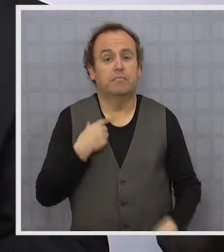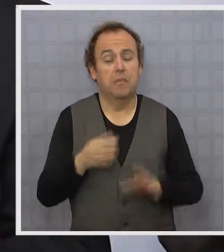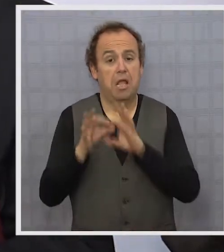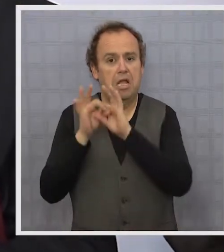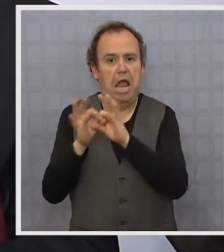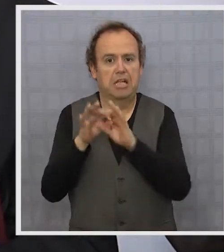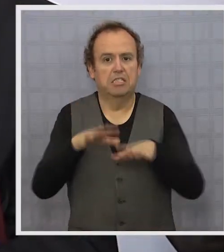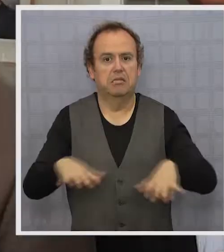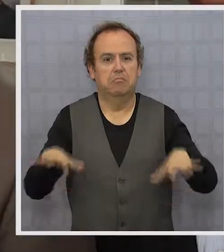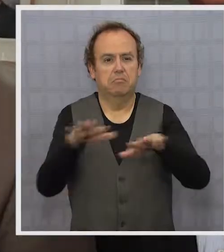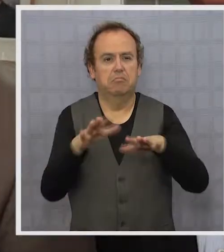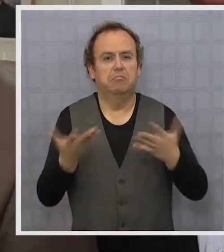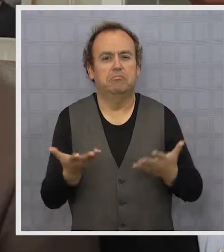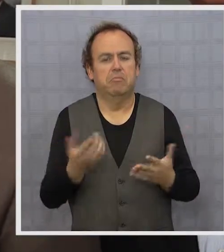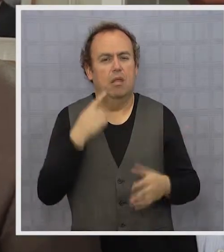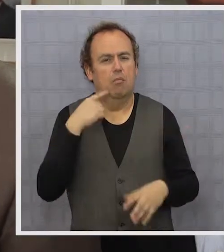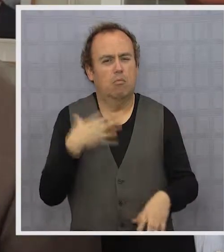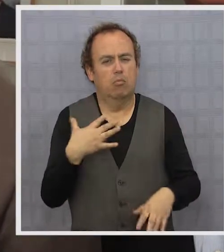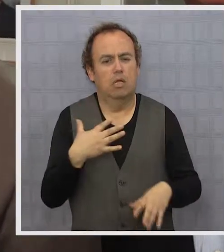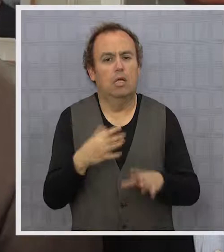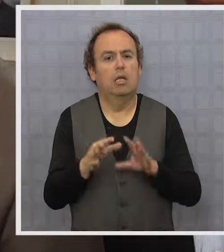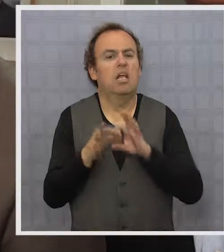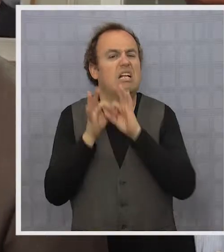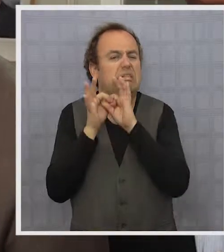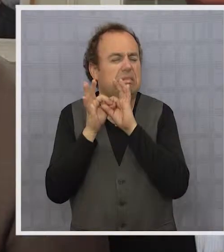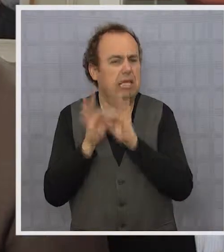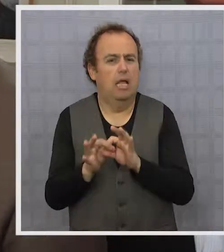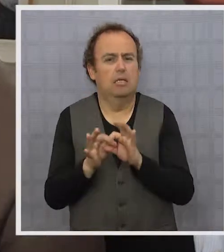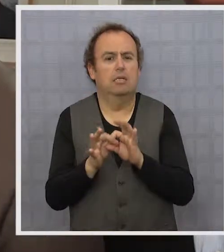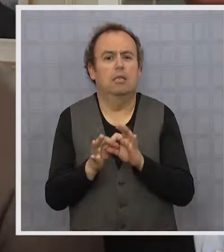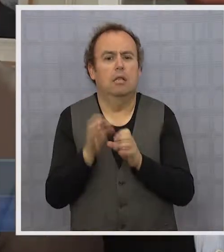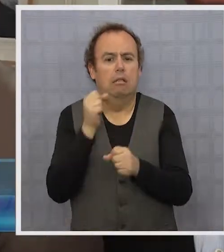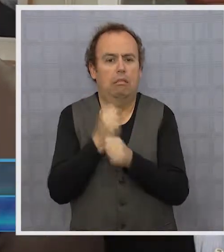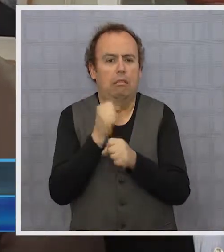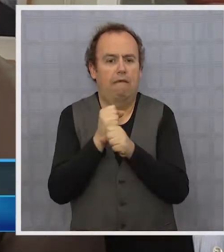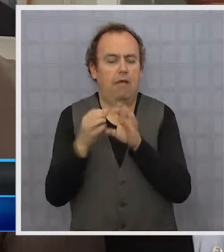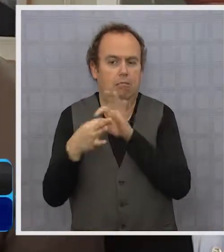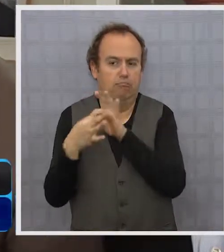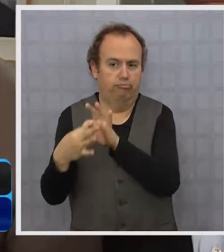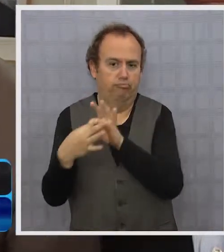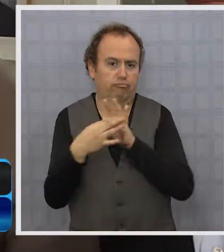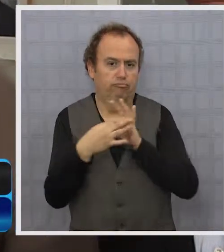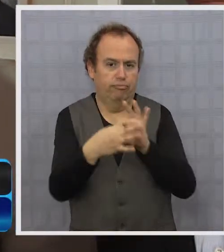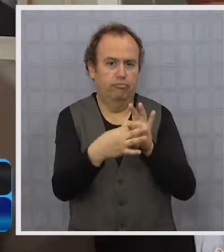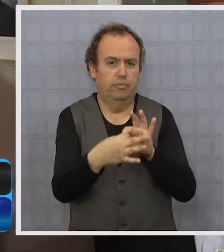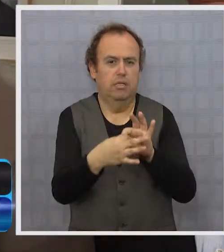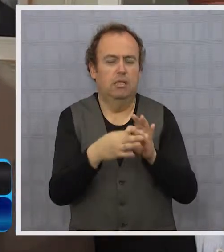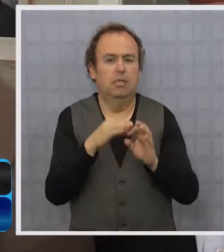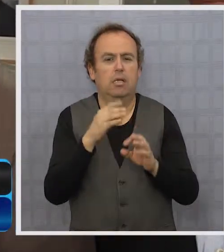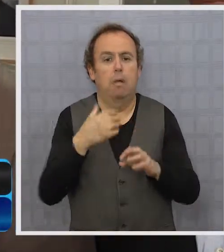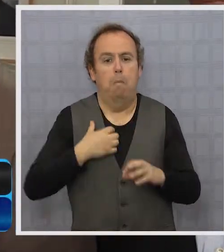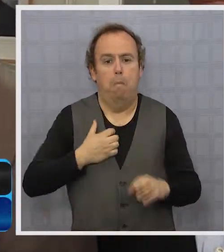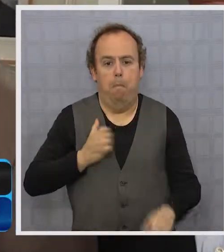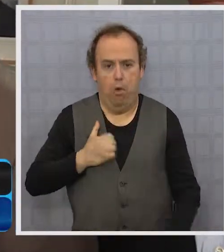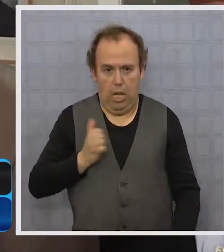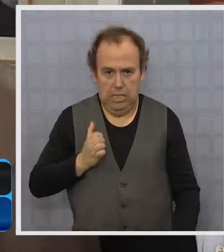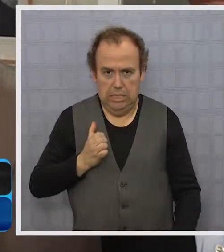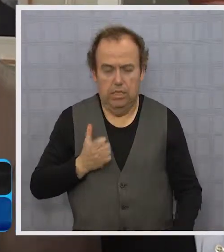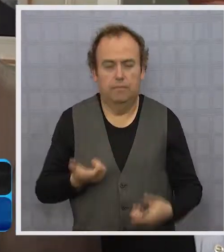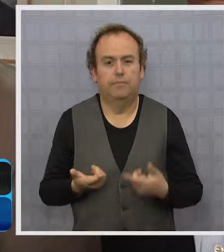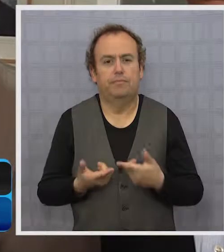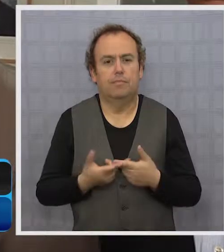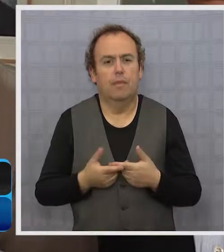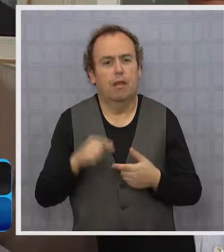agradecimiento de fundamentalmente gratitud por haber trabajado en conjunto siempre encontré en las policías y hoy día